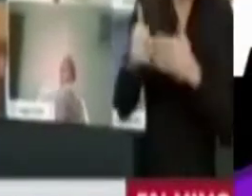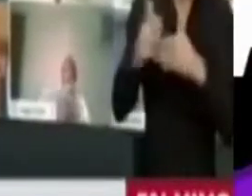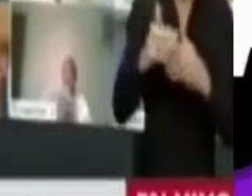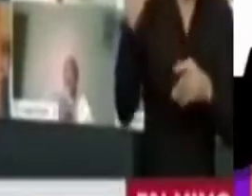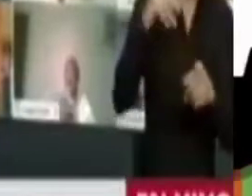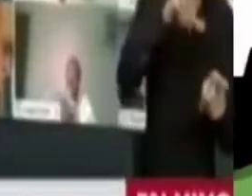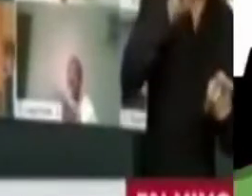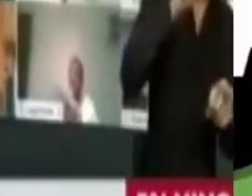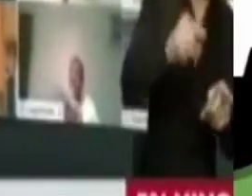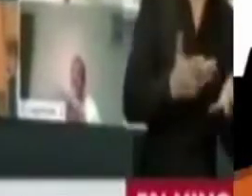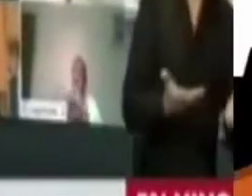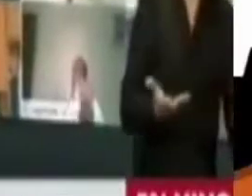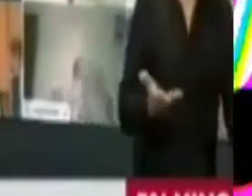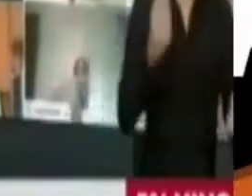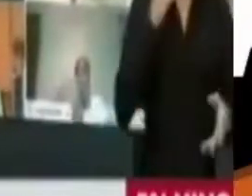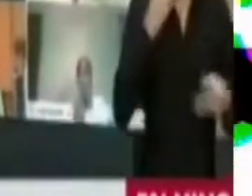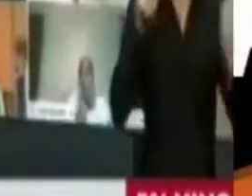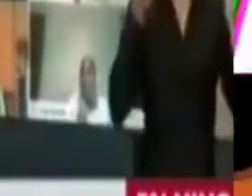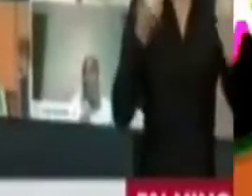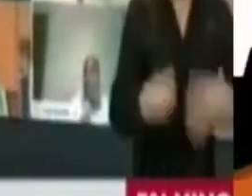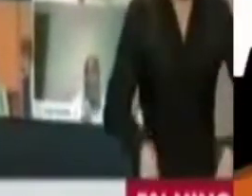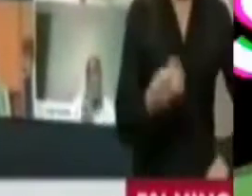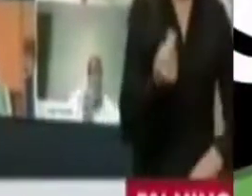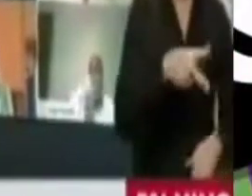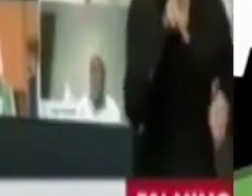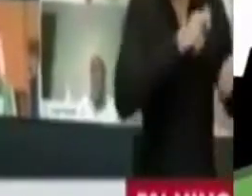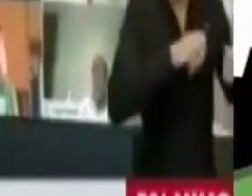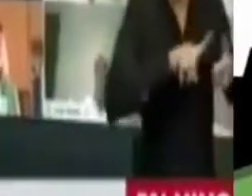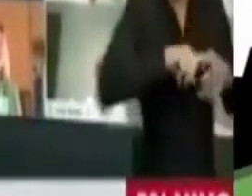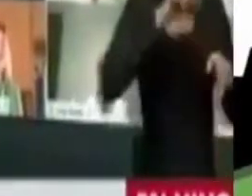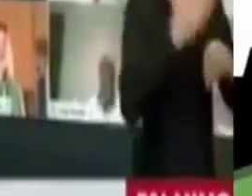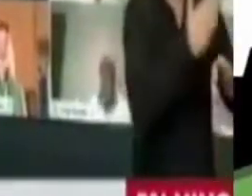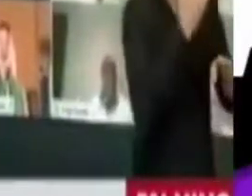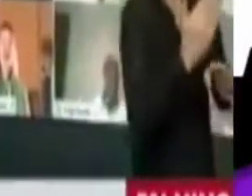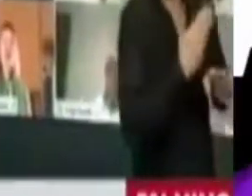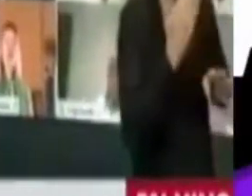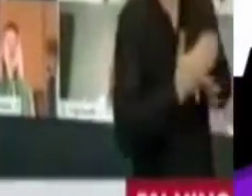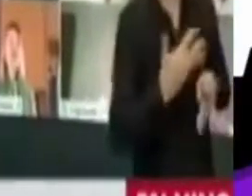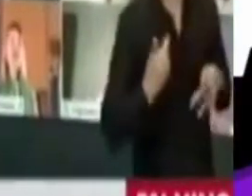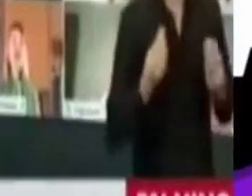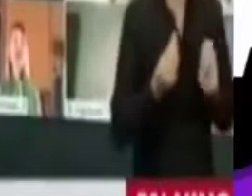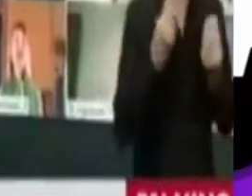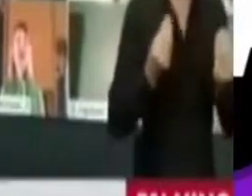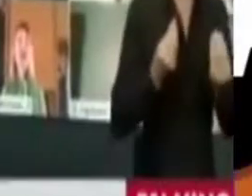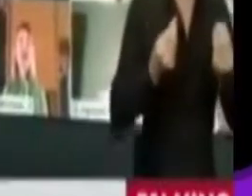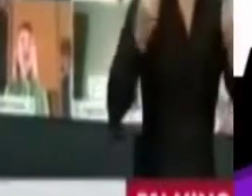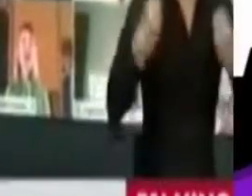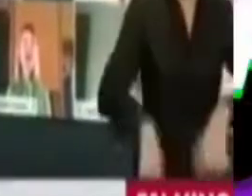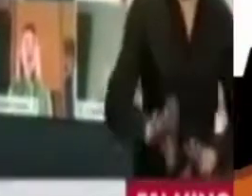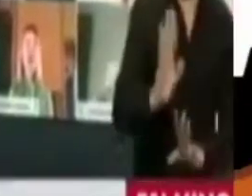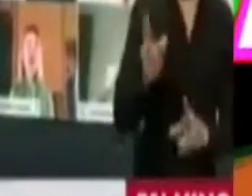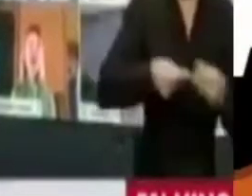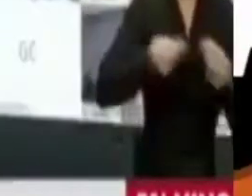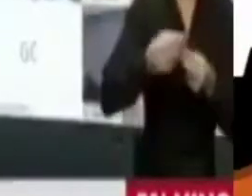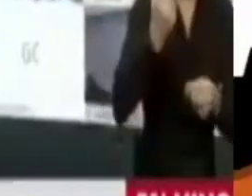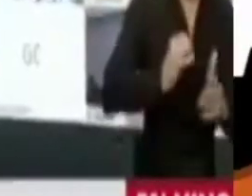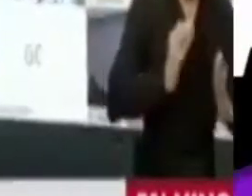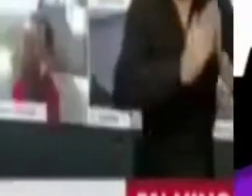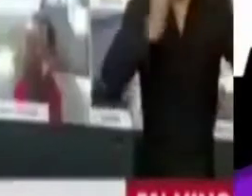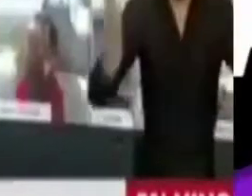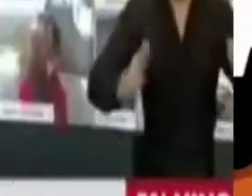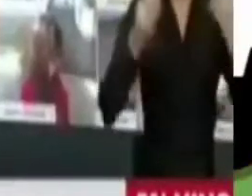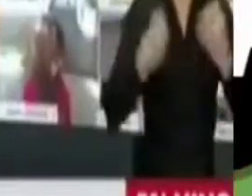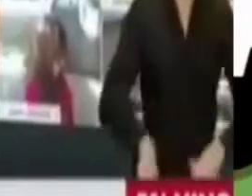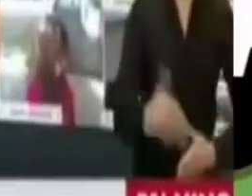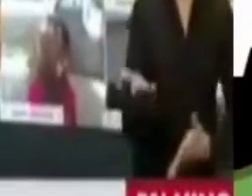se aplica la tasa pasiva la actualización. Es decir, que nosotros vamos muy lejos, pero